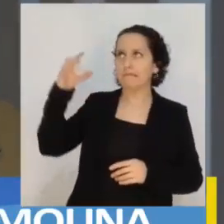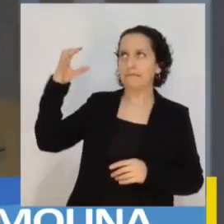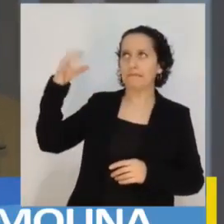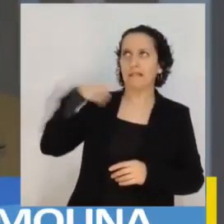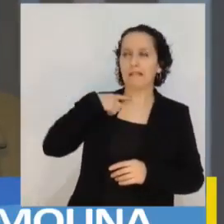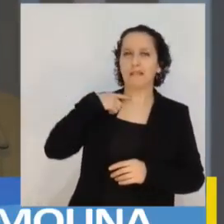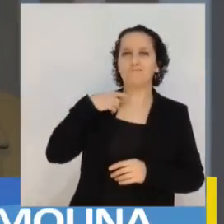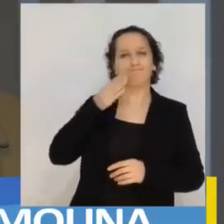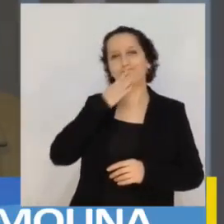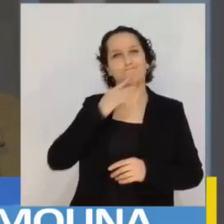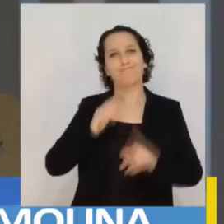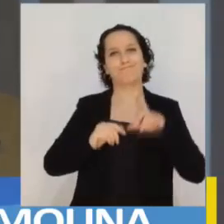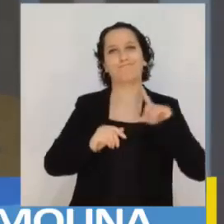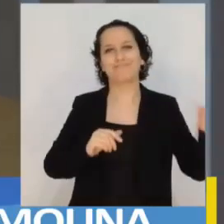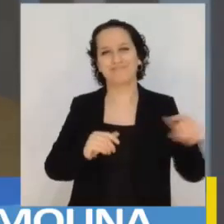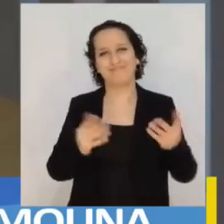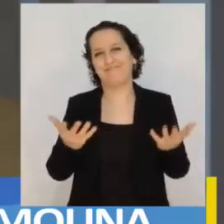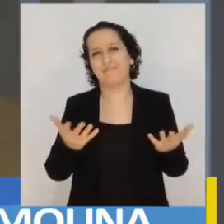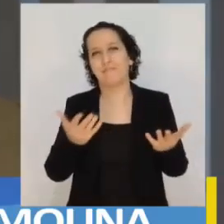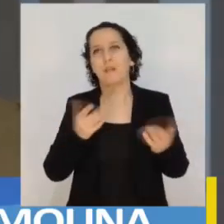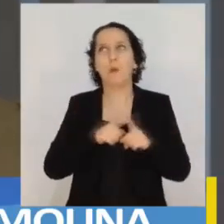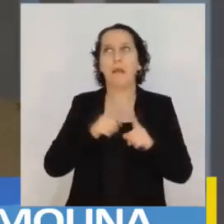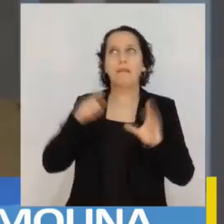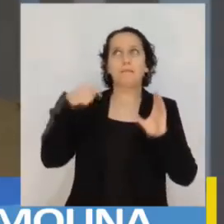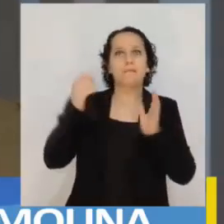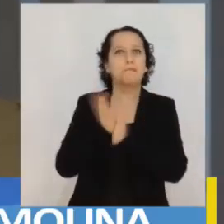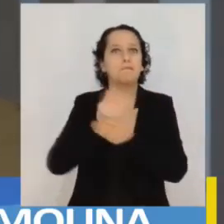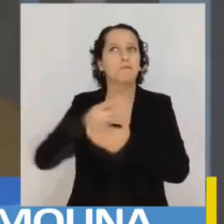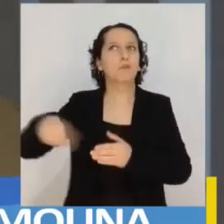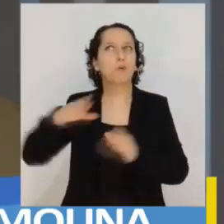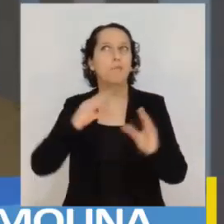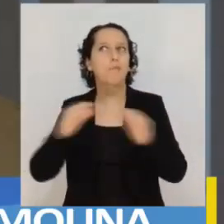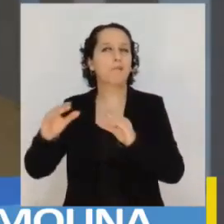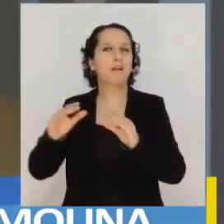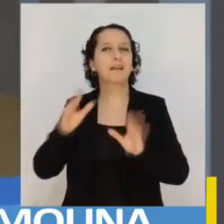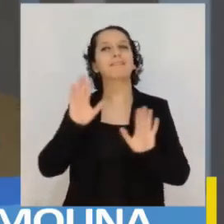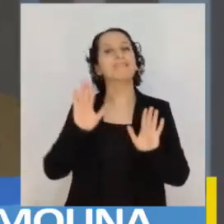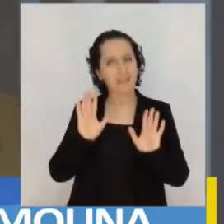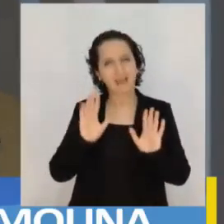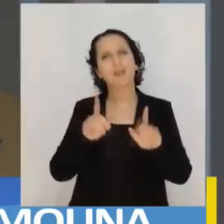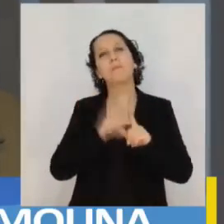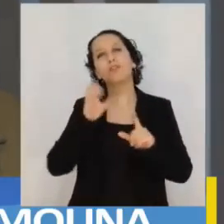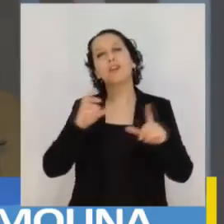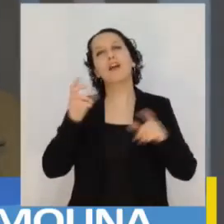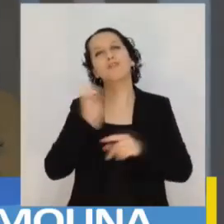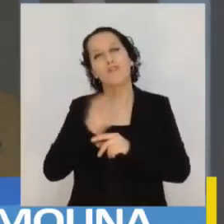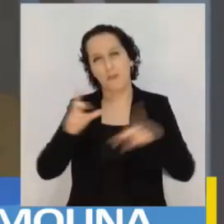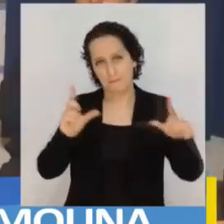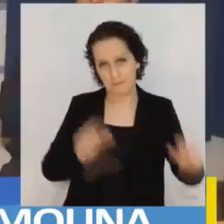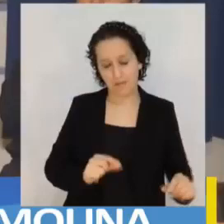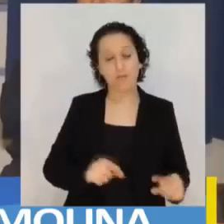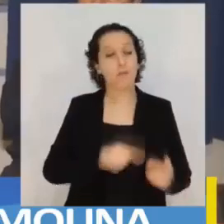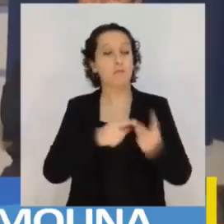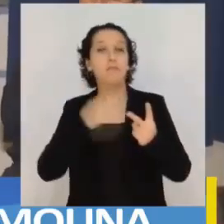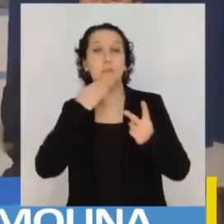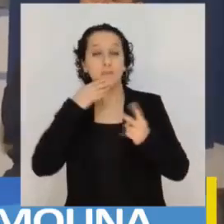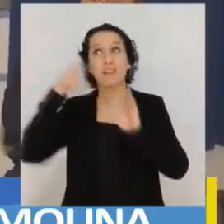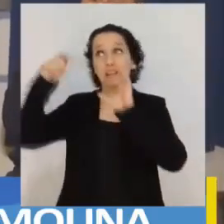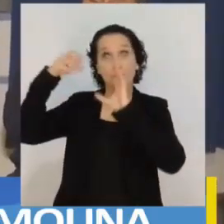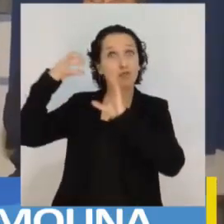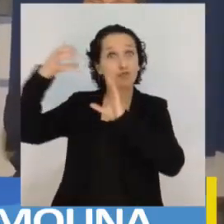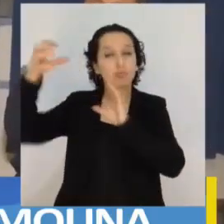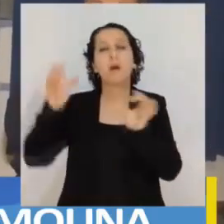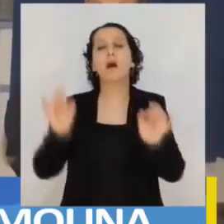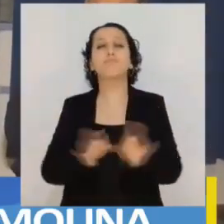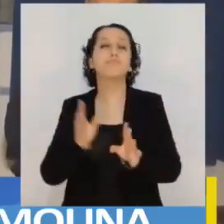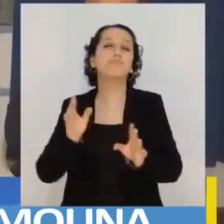que está debidamente organizado y que tiene el servicio de cámara de televigilancia, y también por el sentido del lado de la investigación